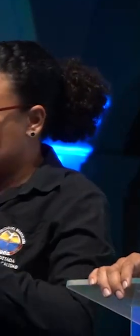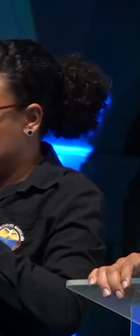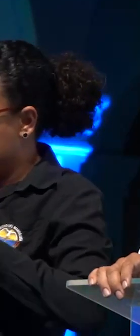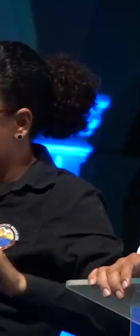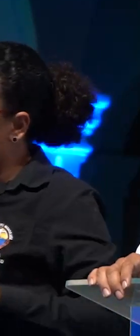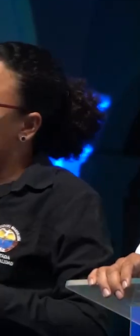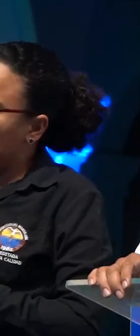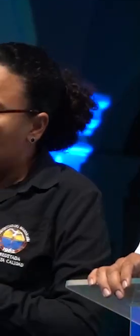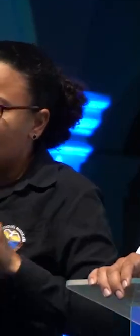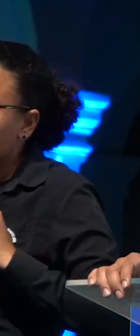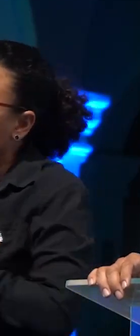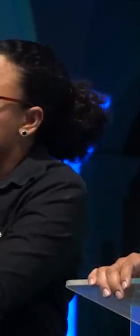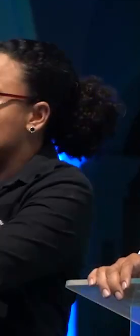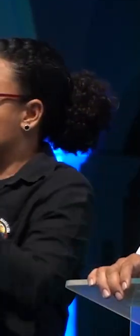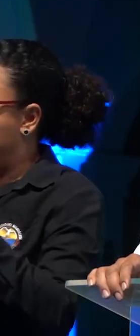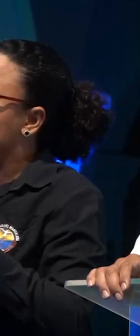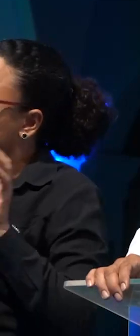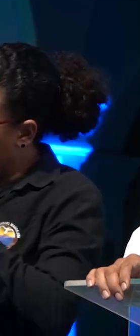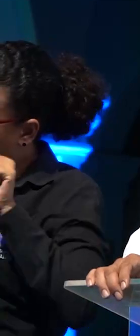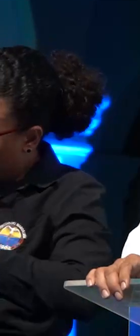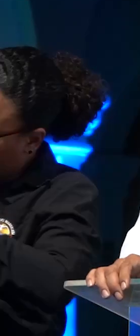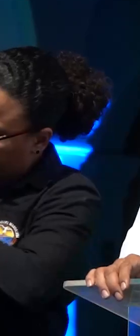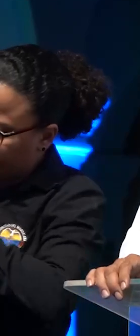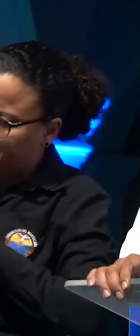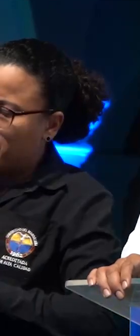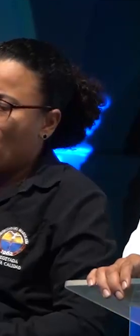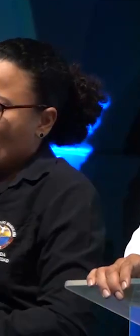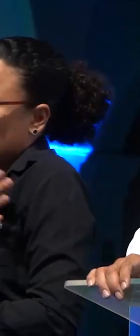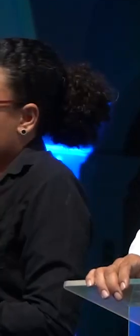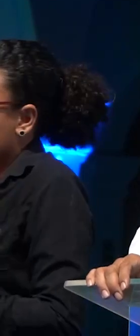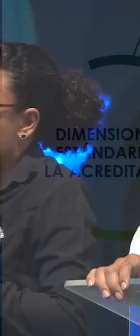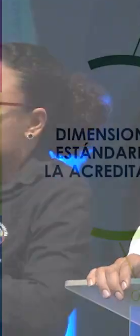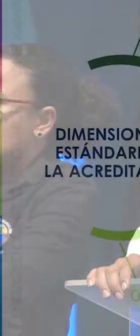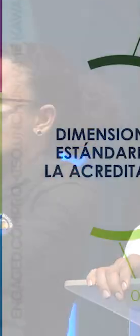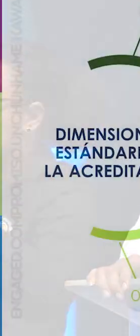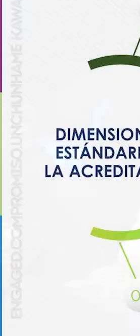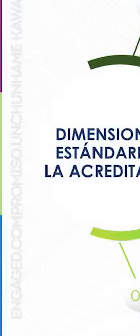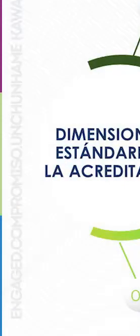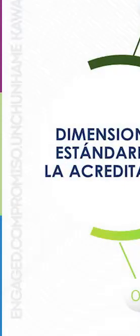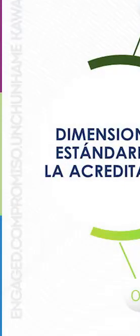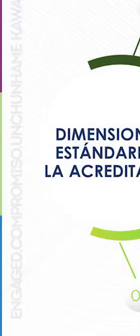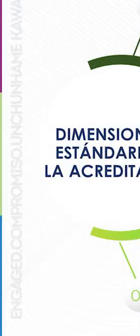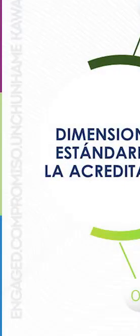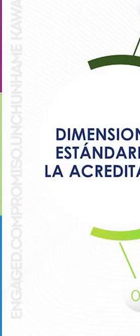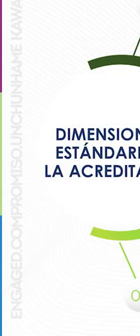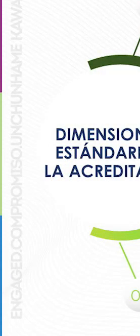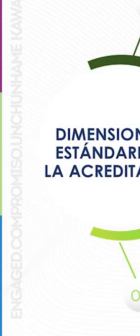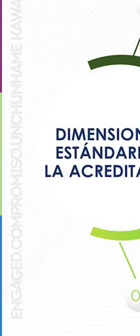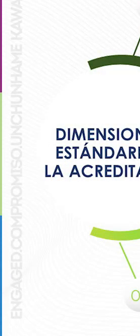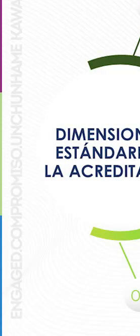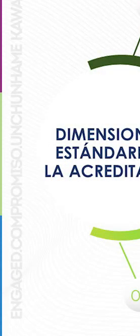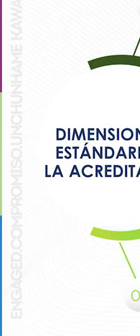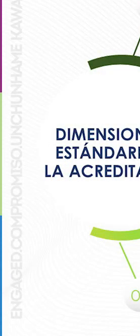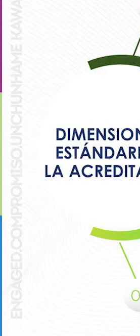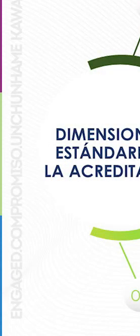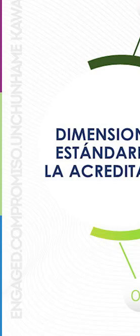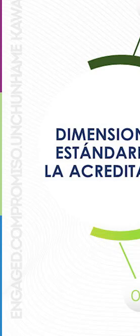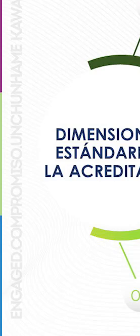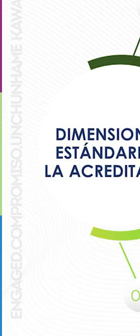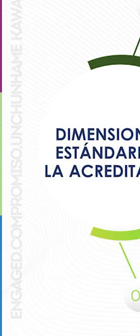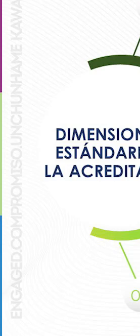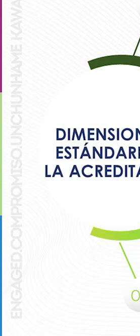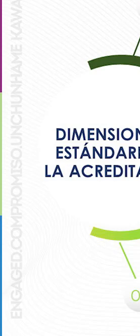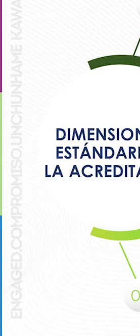mismas oportunidades. Y eso es compromiso. Y un cuarto componente, educación, investigación y actividades con